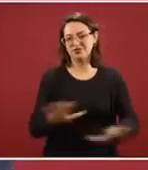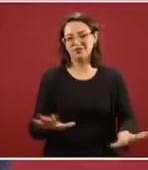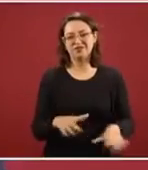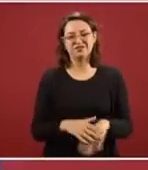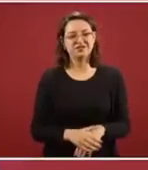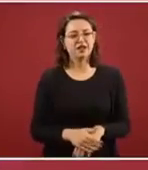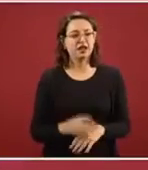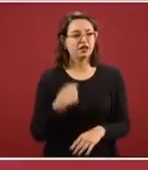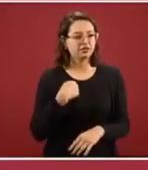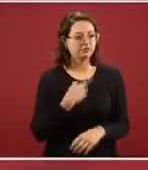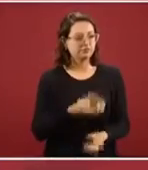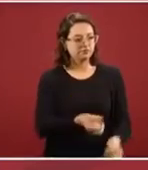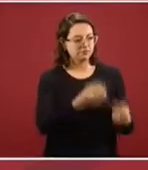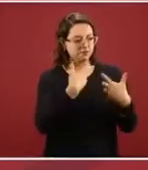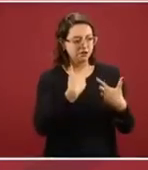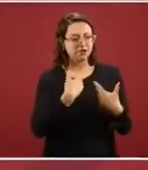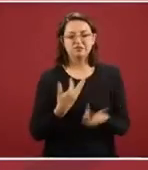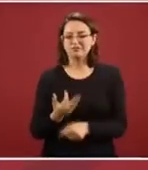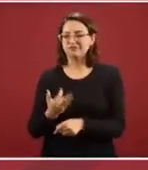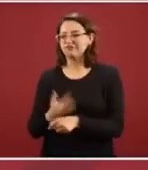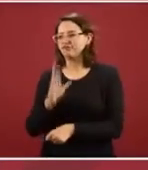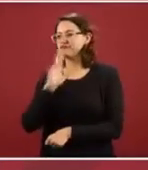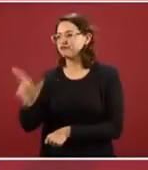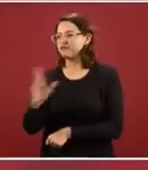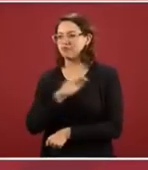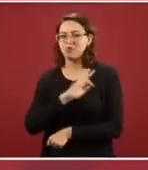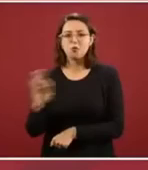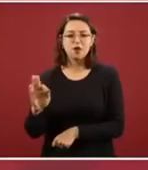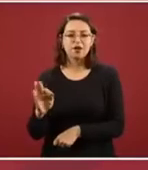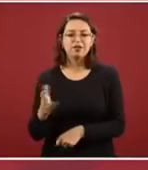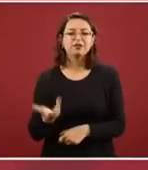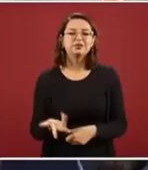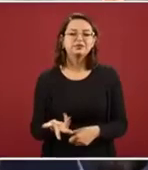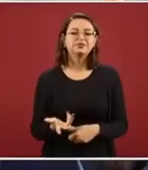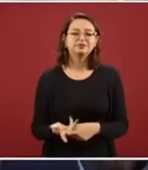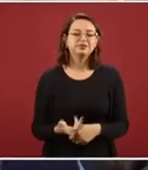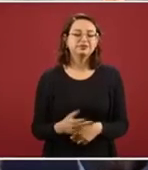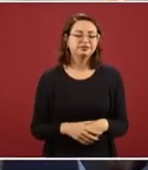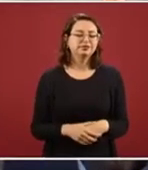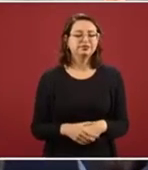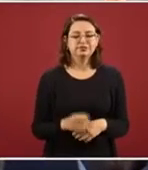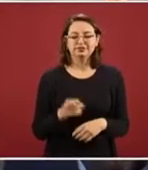tengo los elementos y ella va a atender